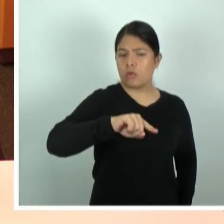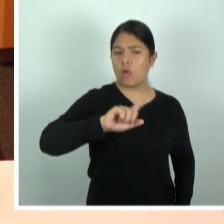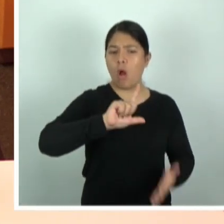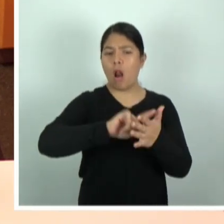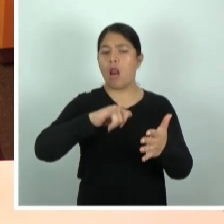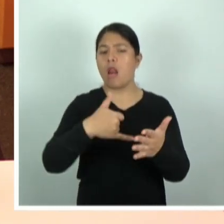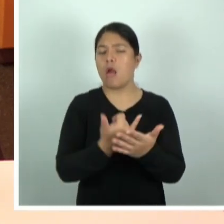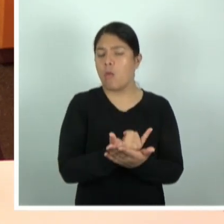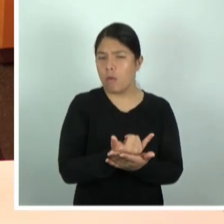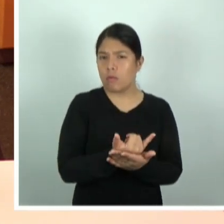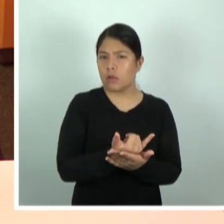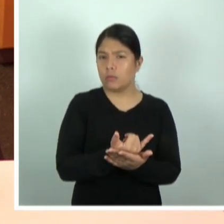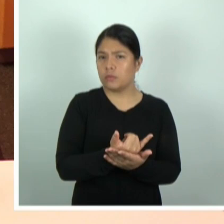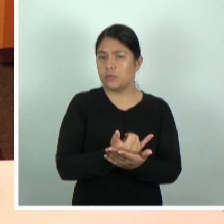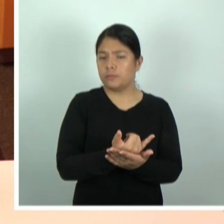nuestro lenguaje